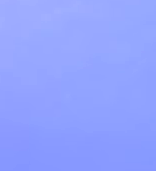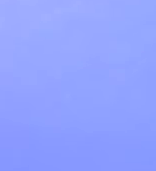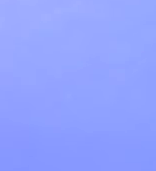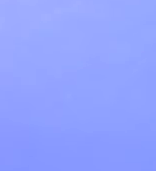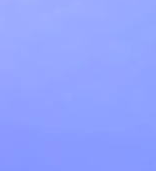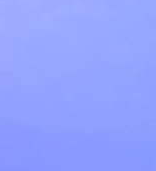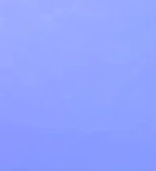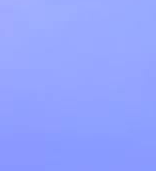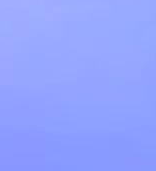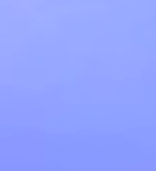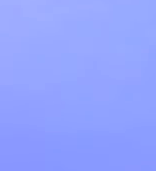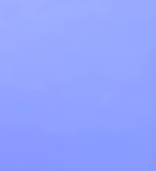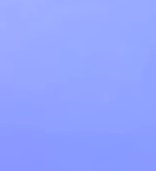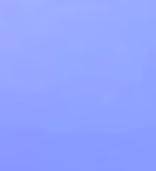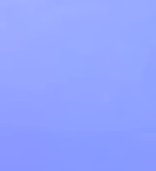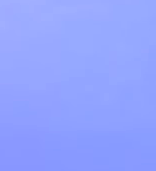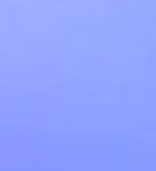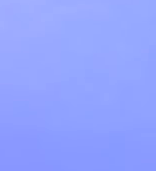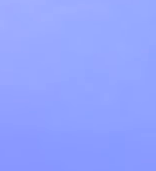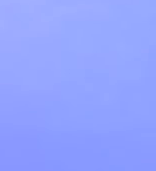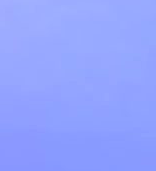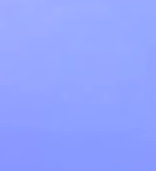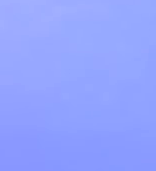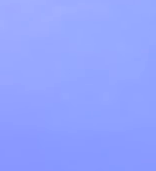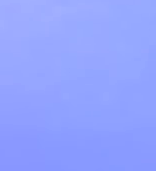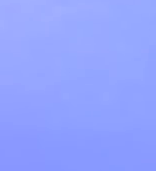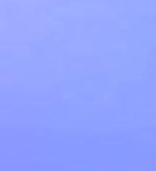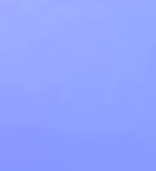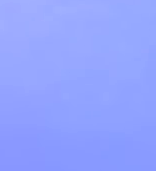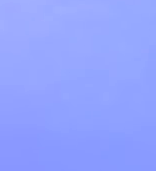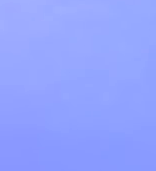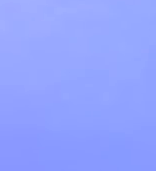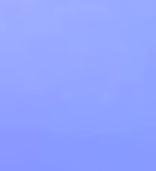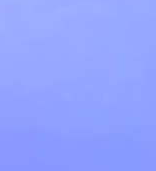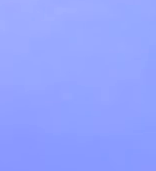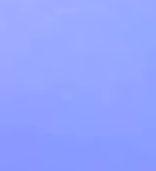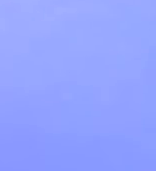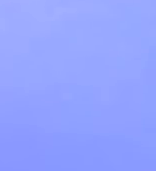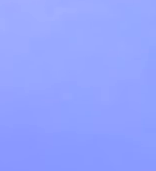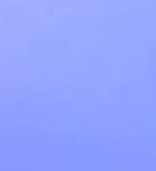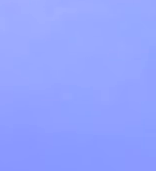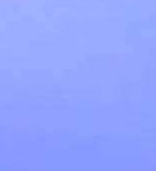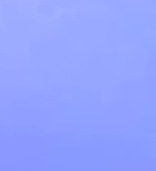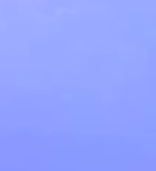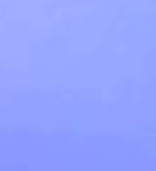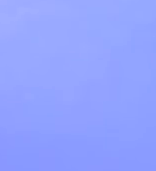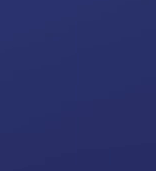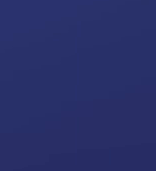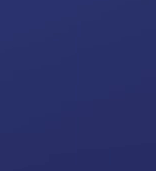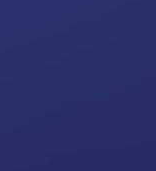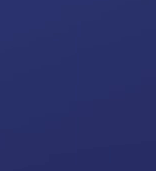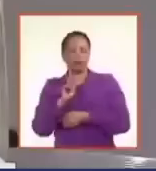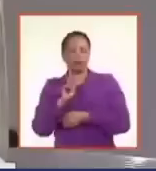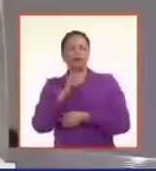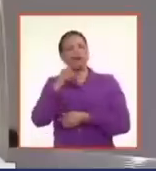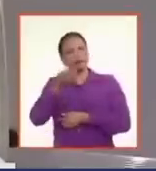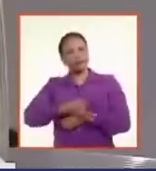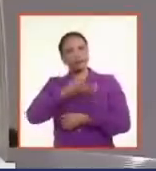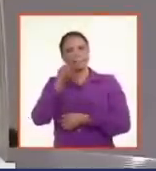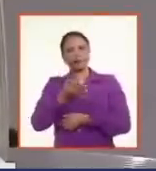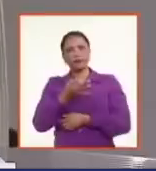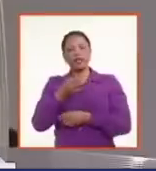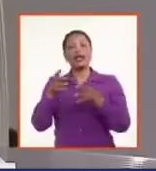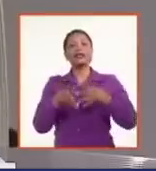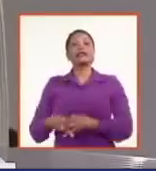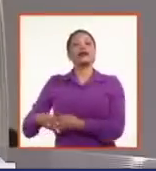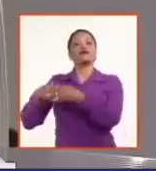en Cuba. Ah, mesa redonda sobre los Estados Unidos. Vamos a ver este fragmento de la mesa redonda sobre los Estados Unidos. A ver. Estados Unidos ha sido